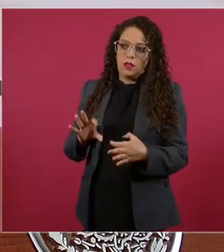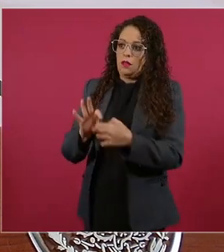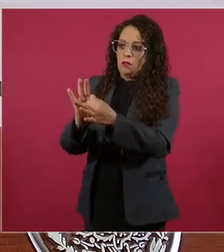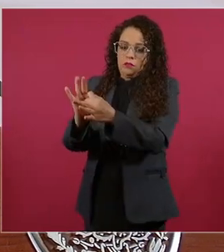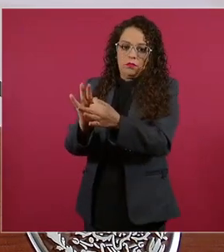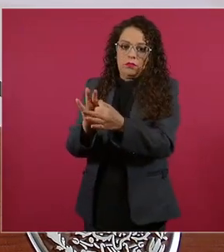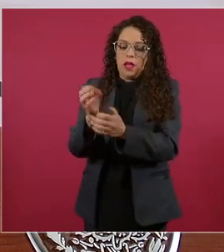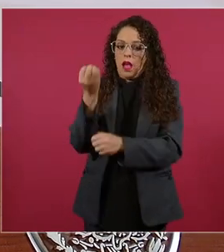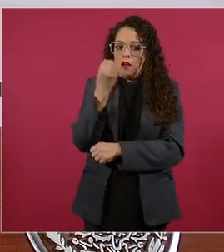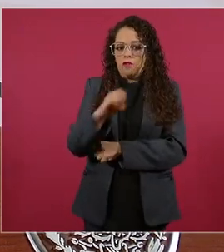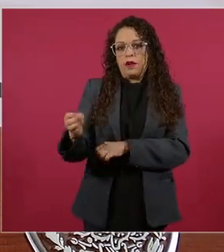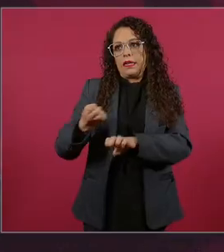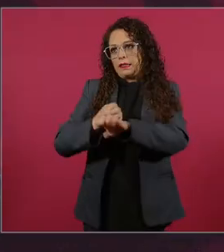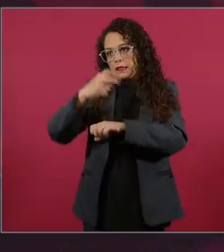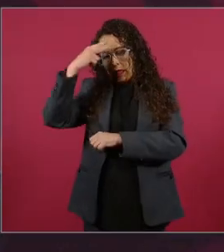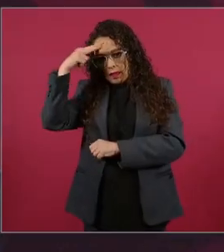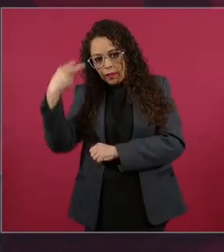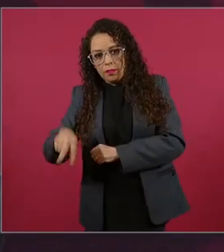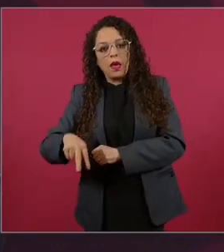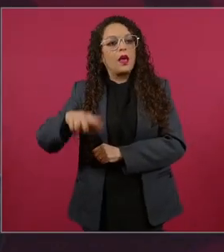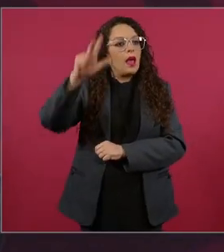Hidalgo.